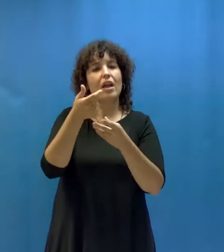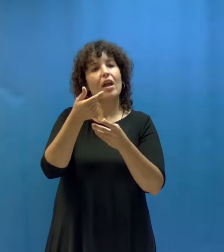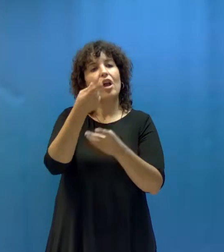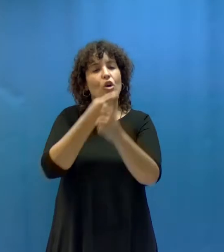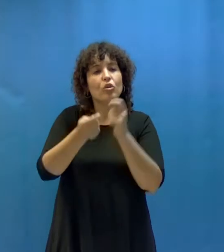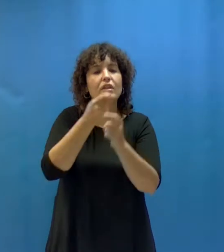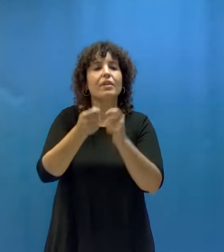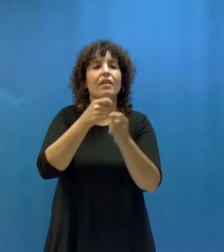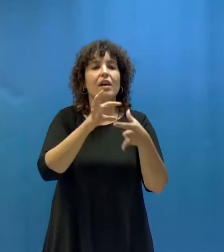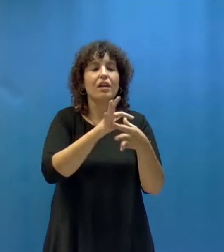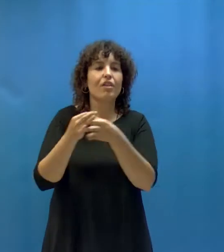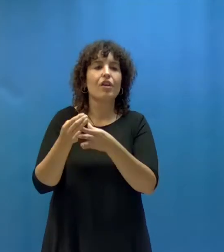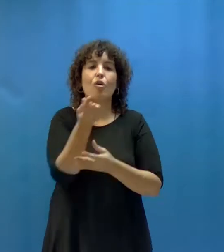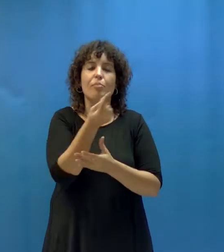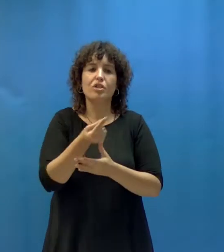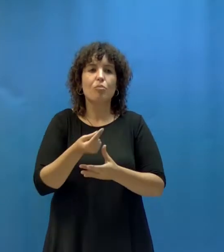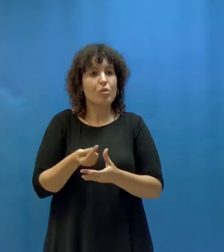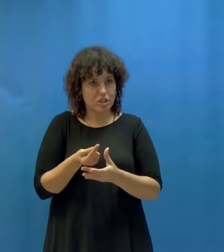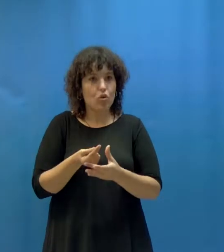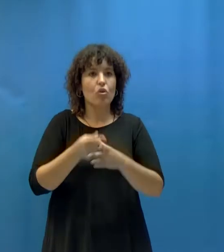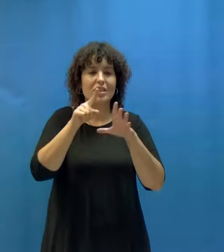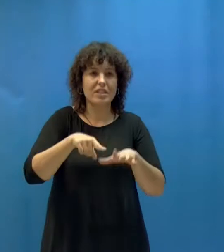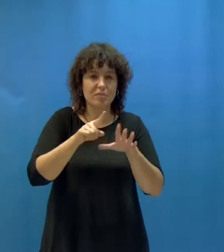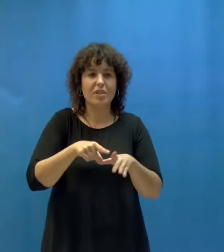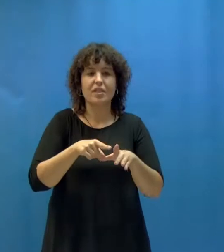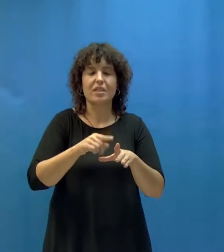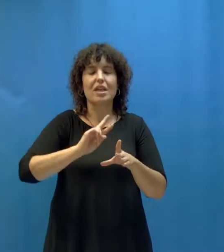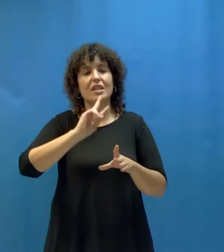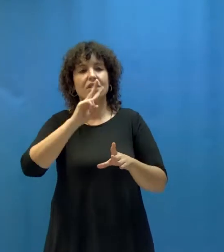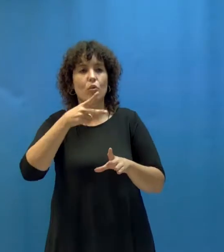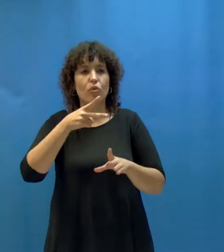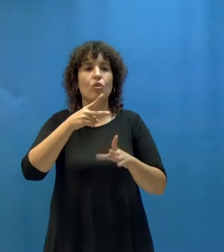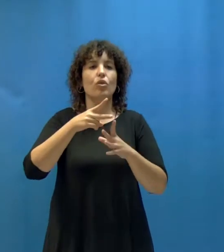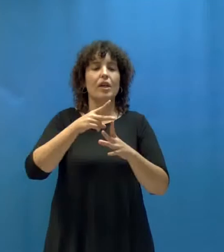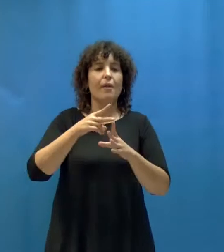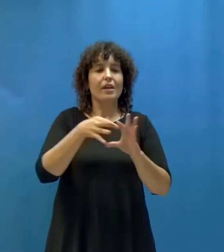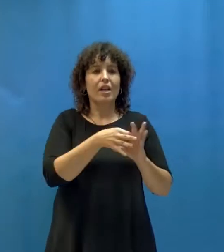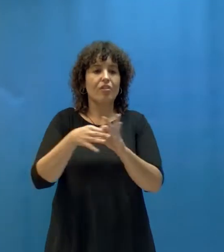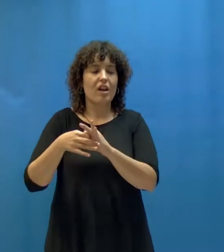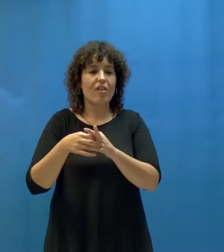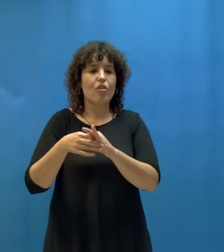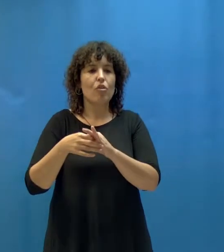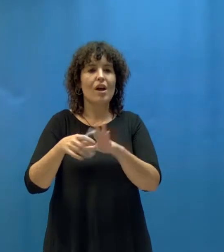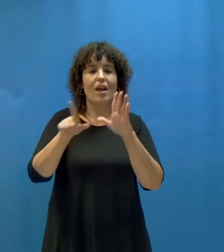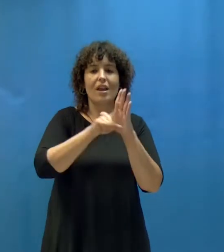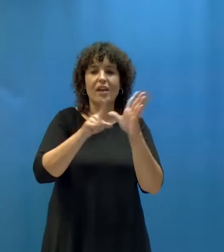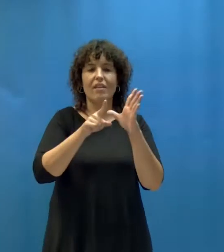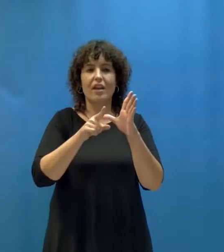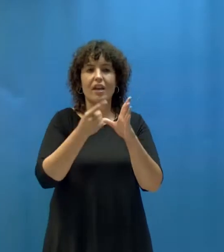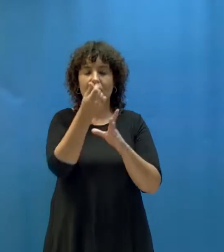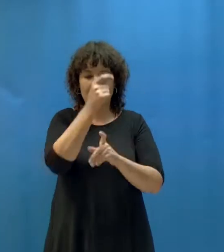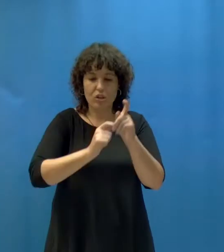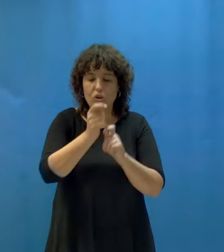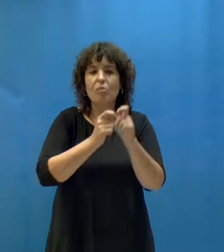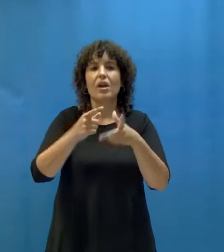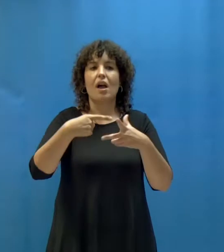del presupuesto del segundo trimestre del Ayuntamiento del segundo trimestre de 2017, también de conformidad con la orden del Ministerio de Economía y Hacienda y